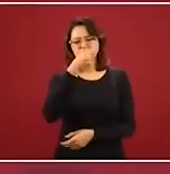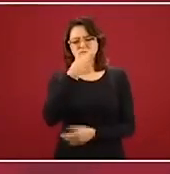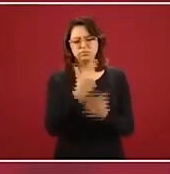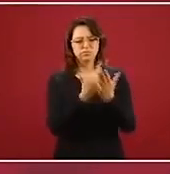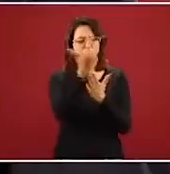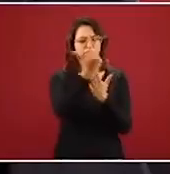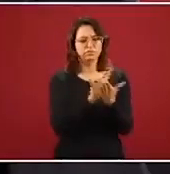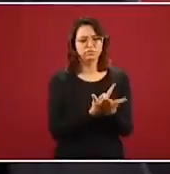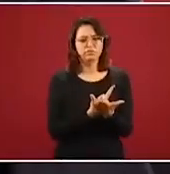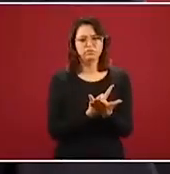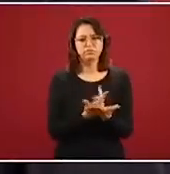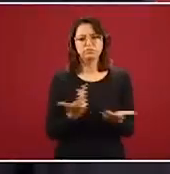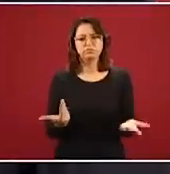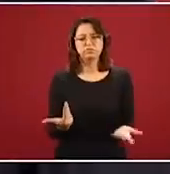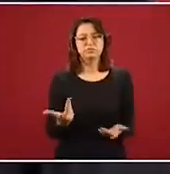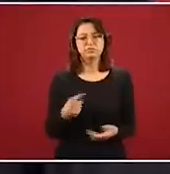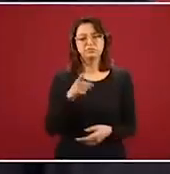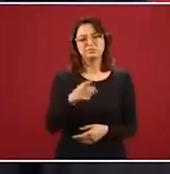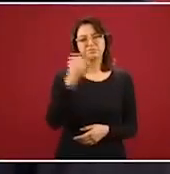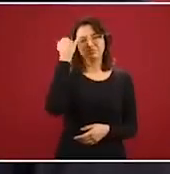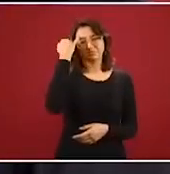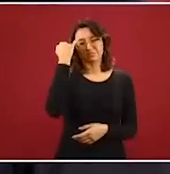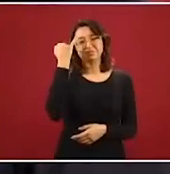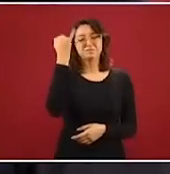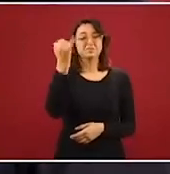Imagínense ustedes comprar 2,000